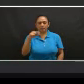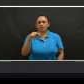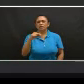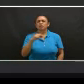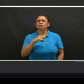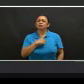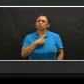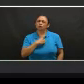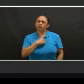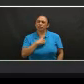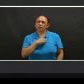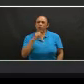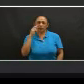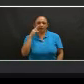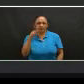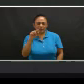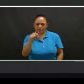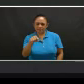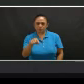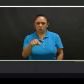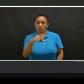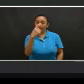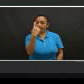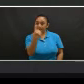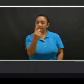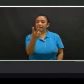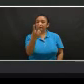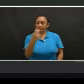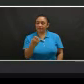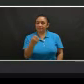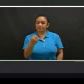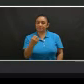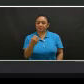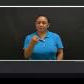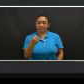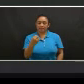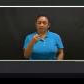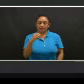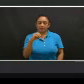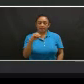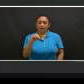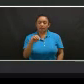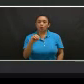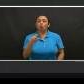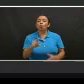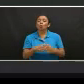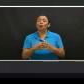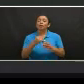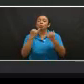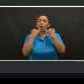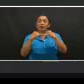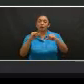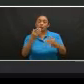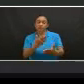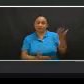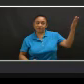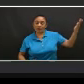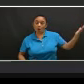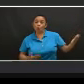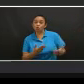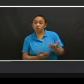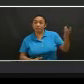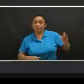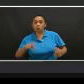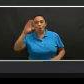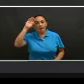puse nada más eso porque es la primera vez en que cuando Jacob se va huyendo porque lo